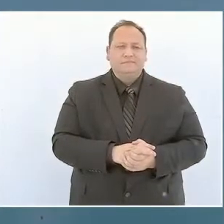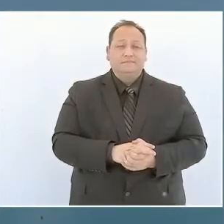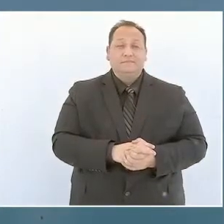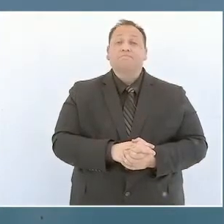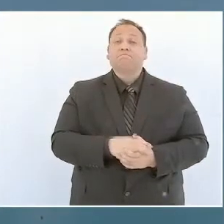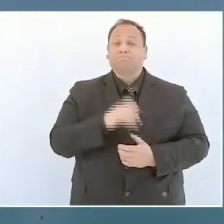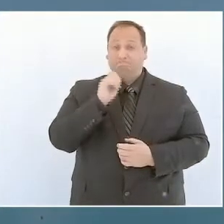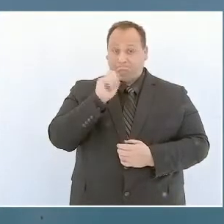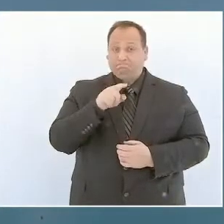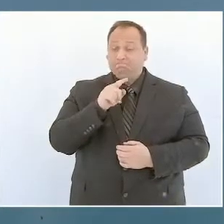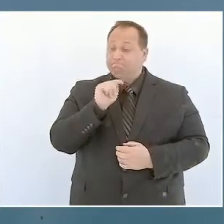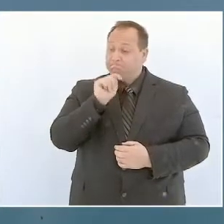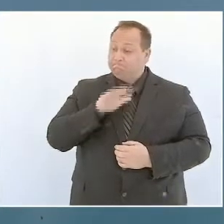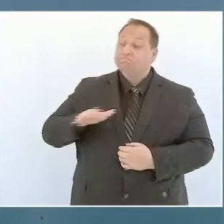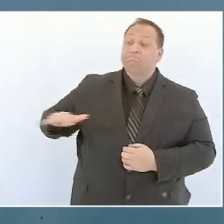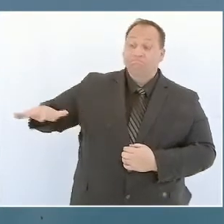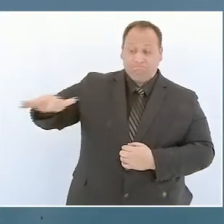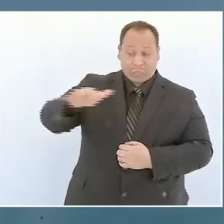Aquí también